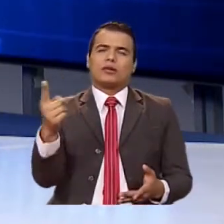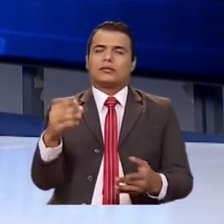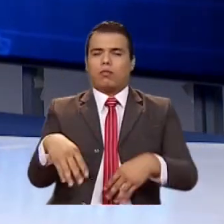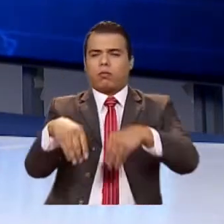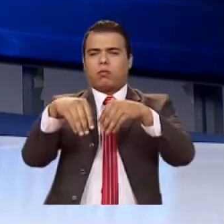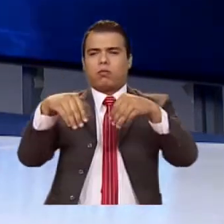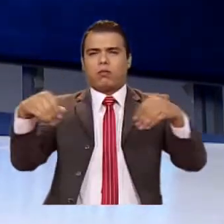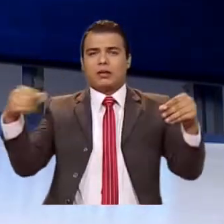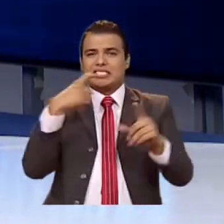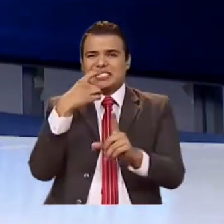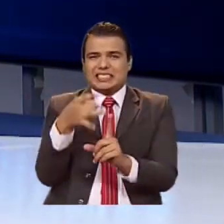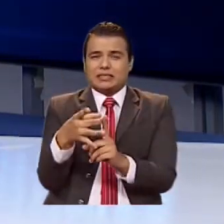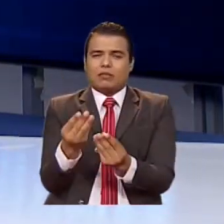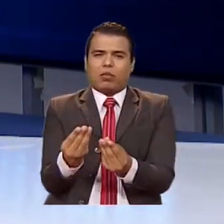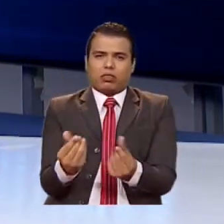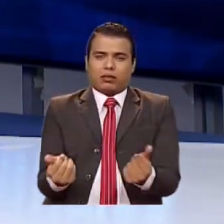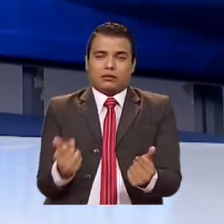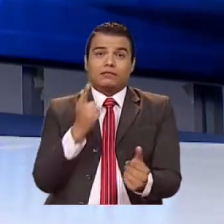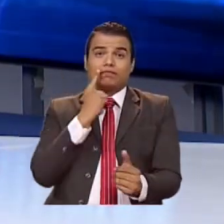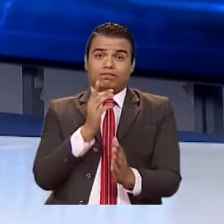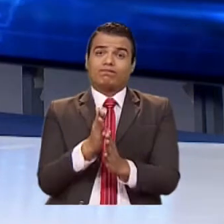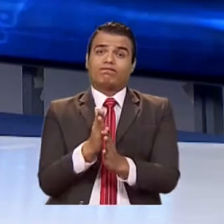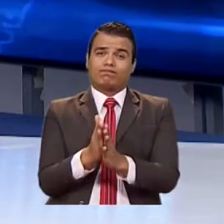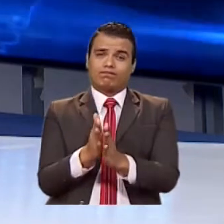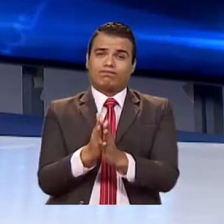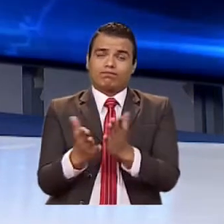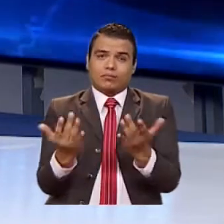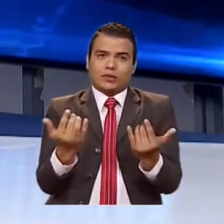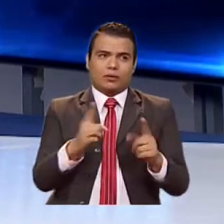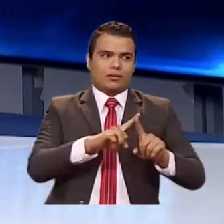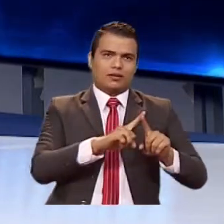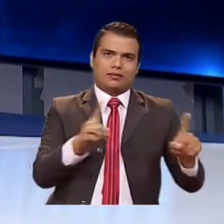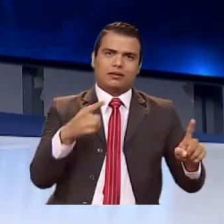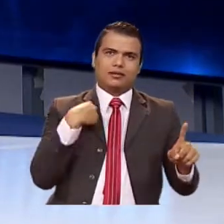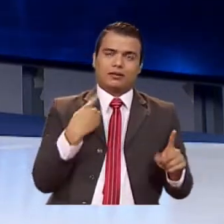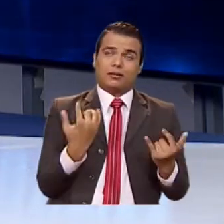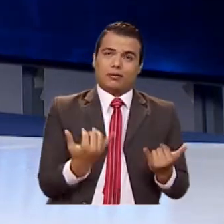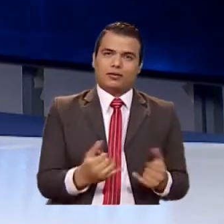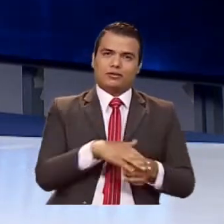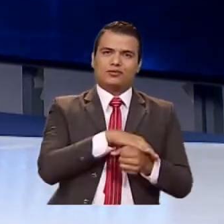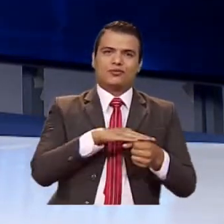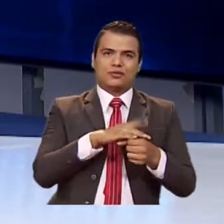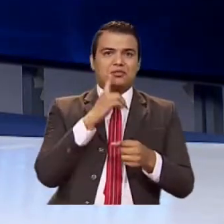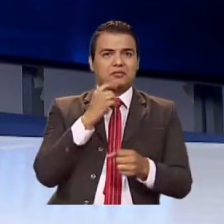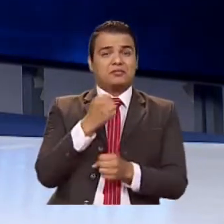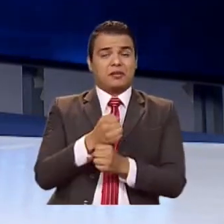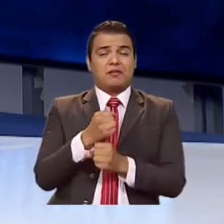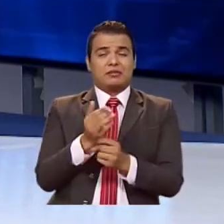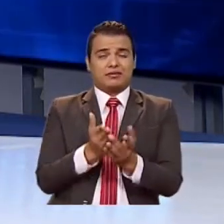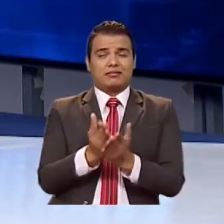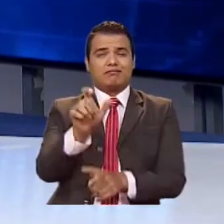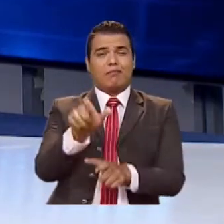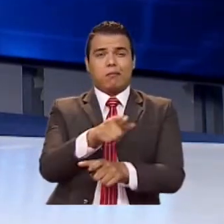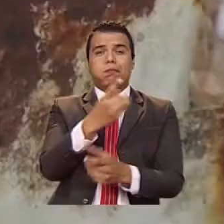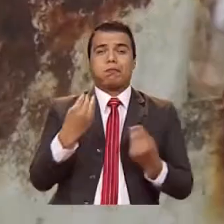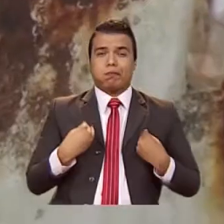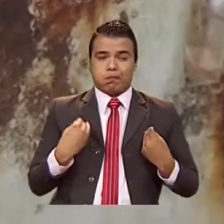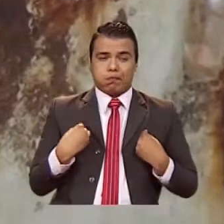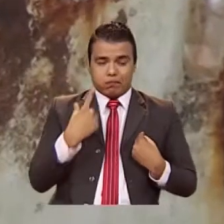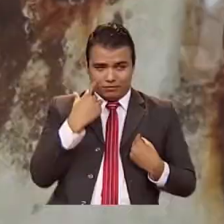hoy el programa es distinto y los pobladores pudieron volver a sus faenas de pesca cristian cuesta y forma